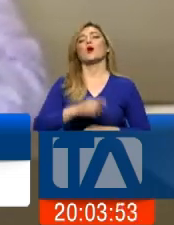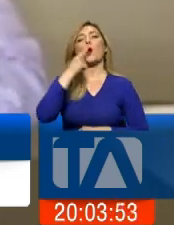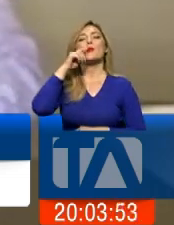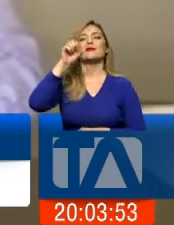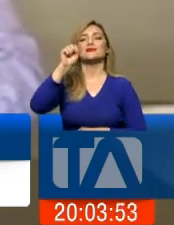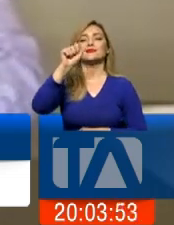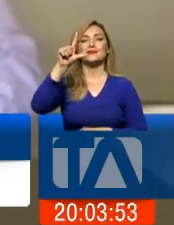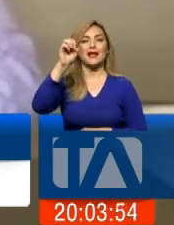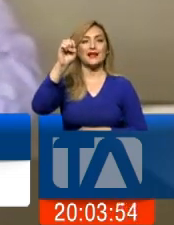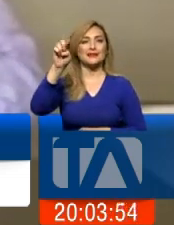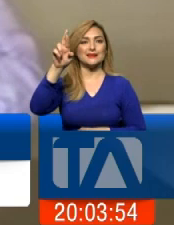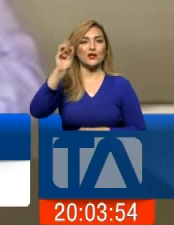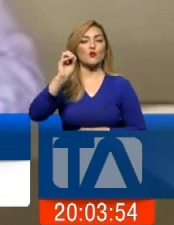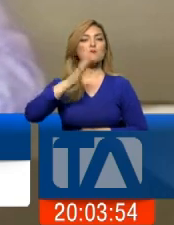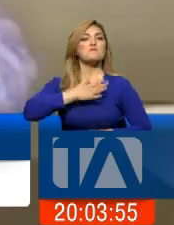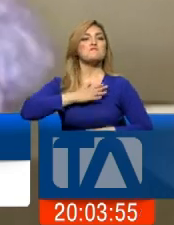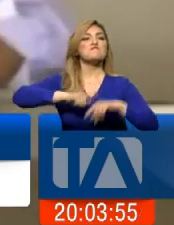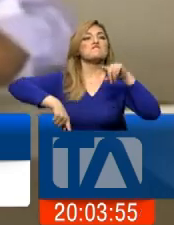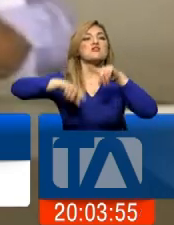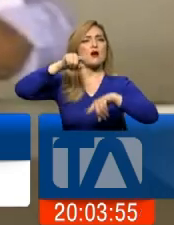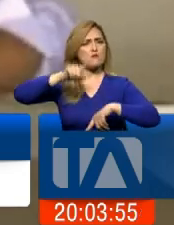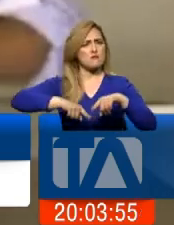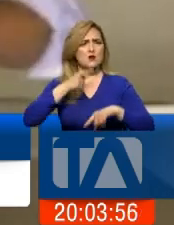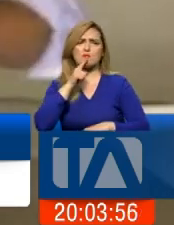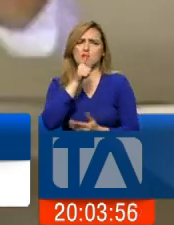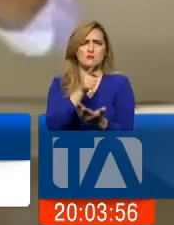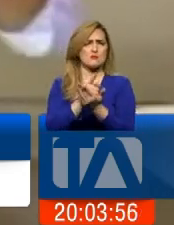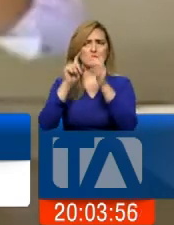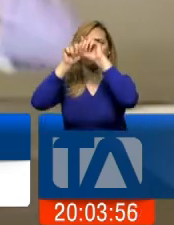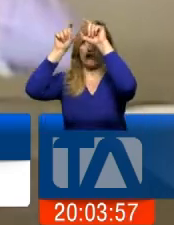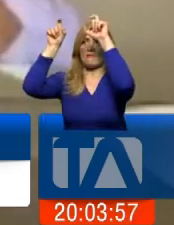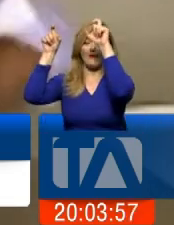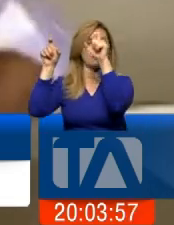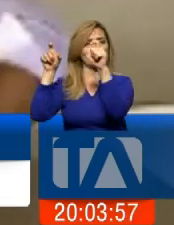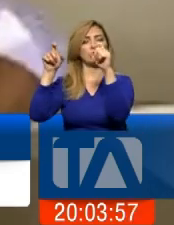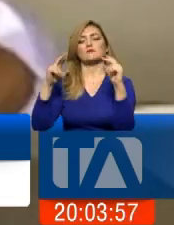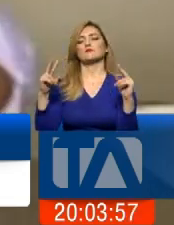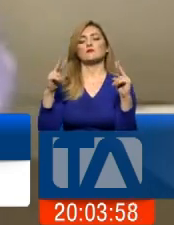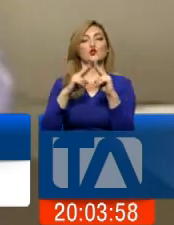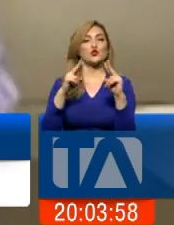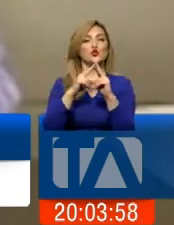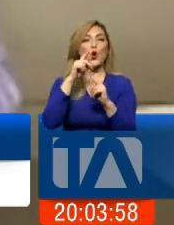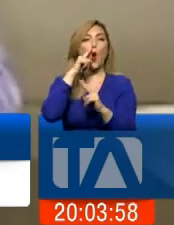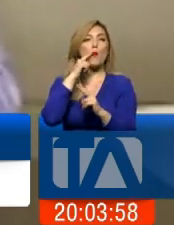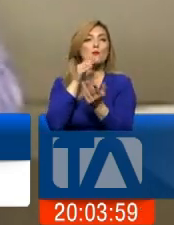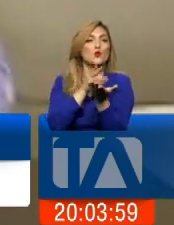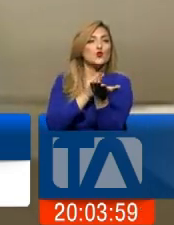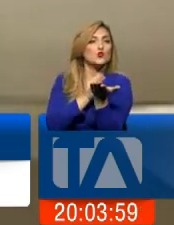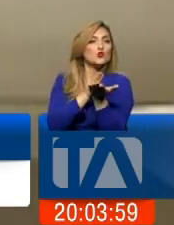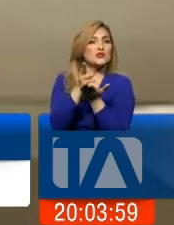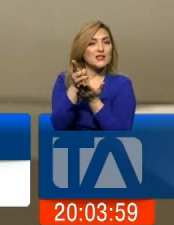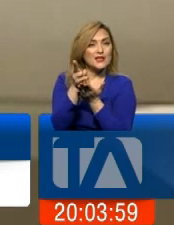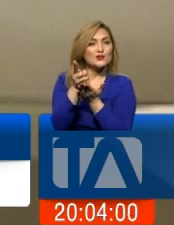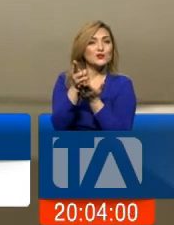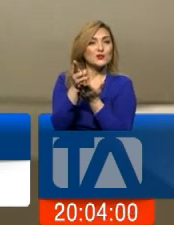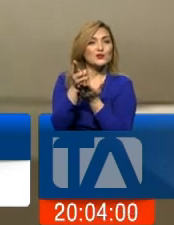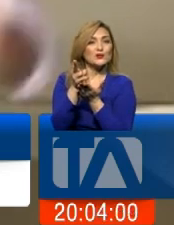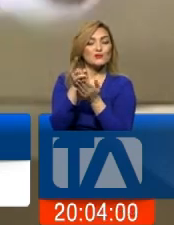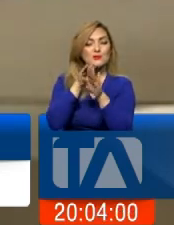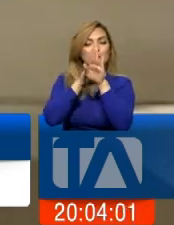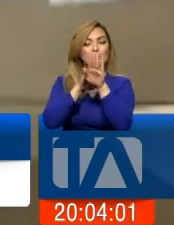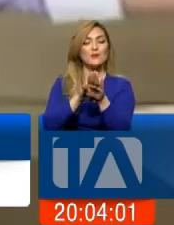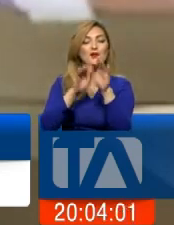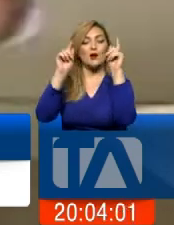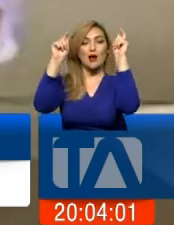amigo, nunca lo he negado. He dicho que es un empresario, que lo he conocido como un hombre honesto, que me ha respaldado en